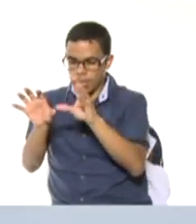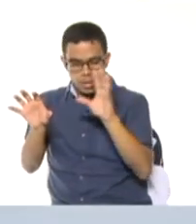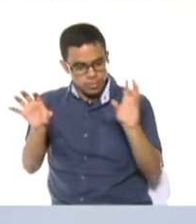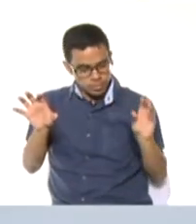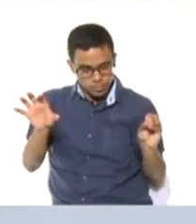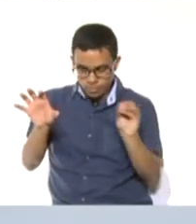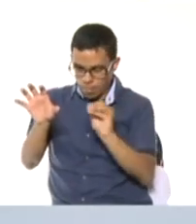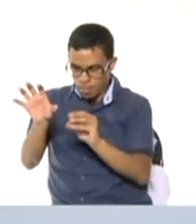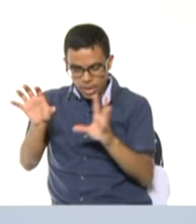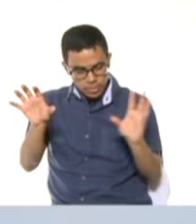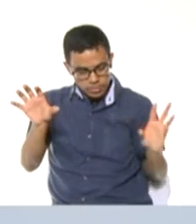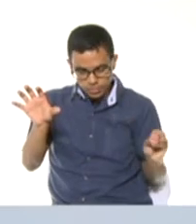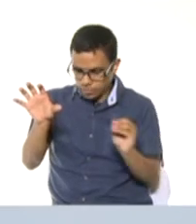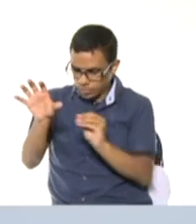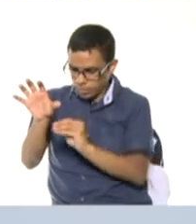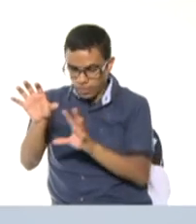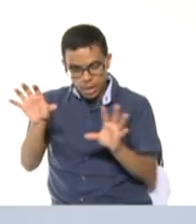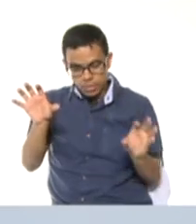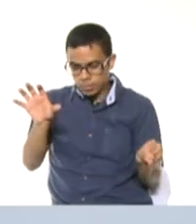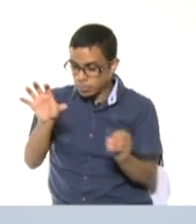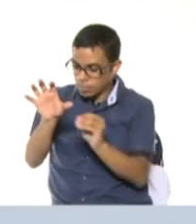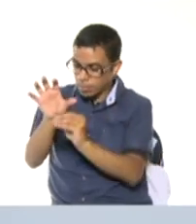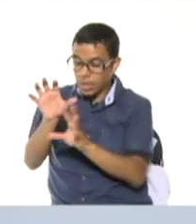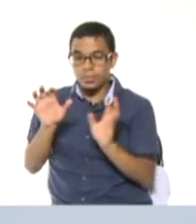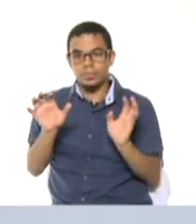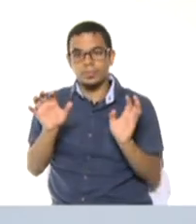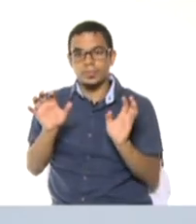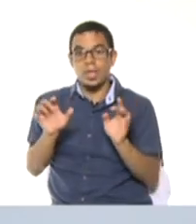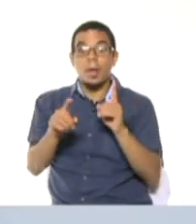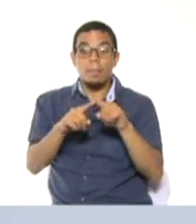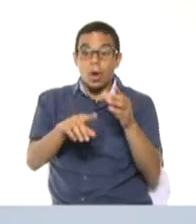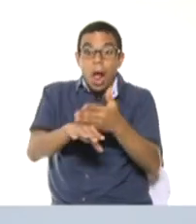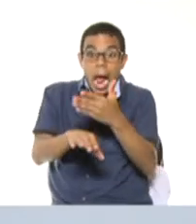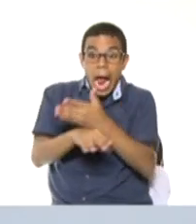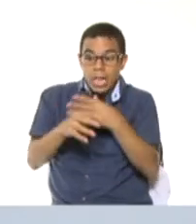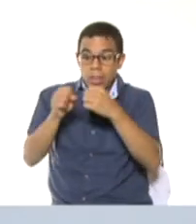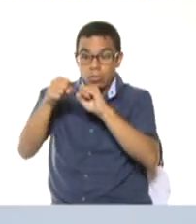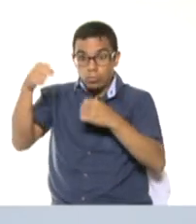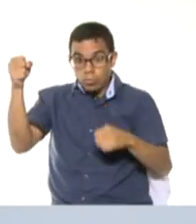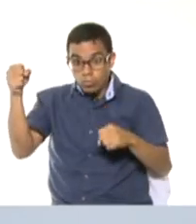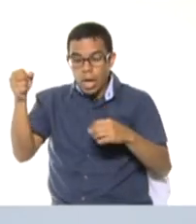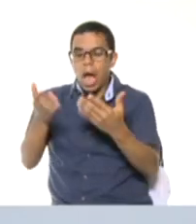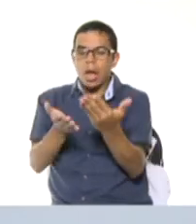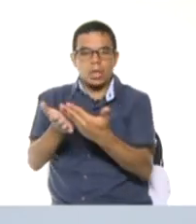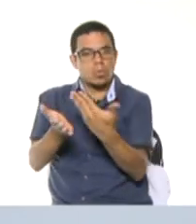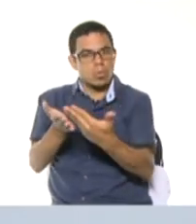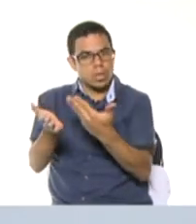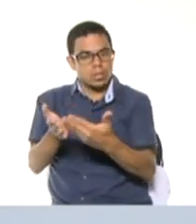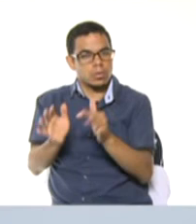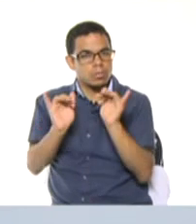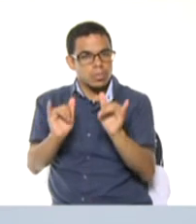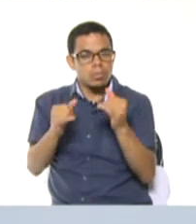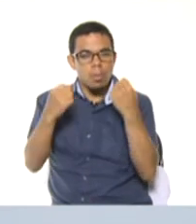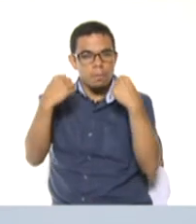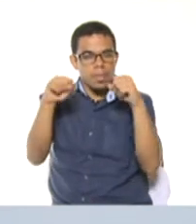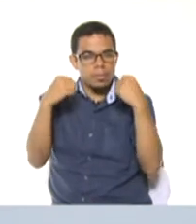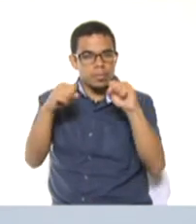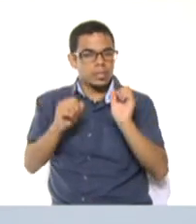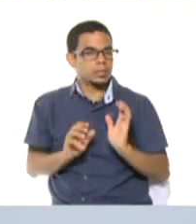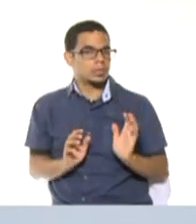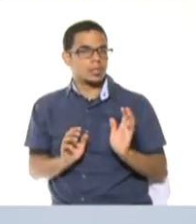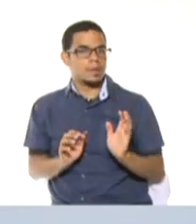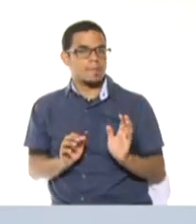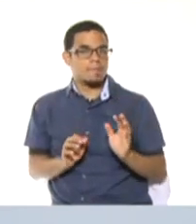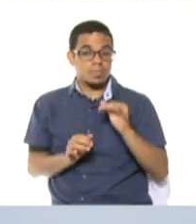mala, podemos después, al pasarlo en limpio, podemos acomodarla. Hacer uso del diccionario es súper